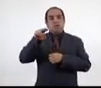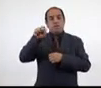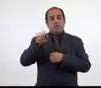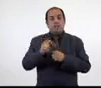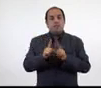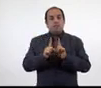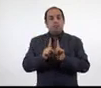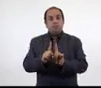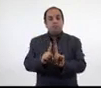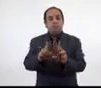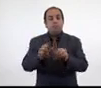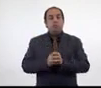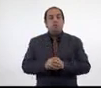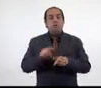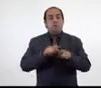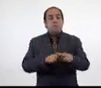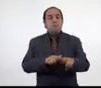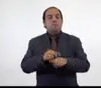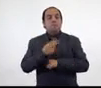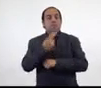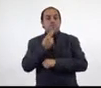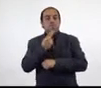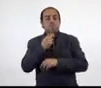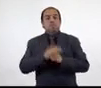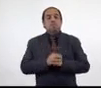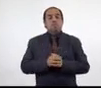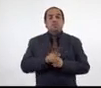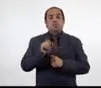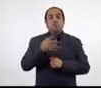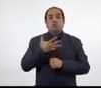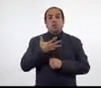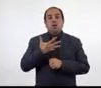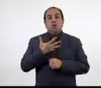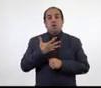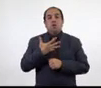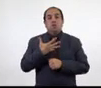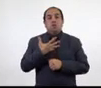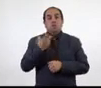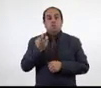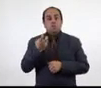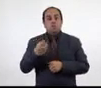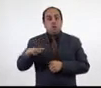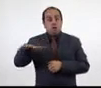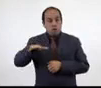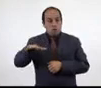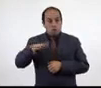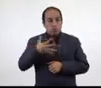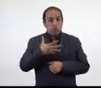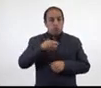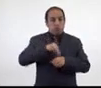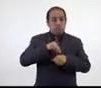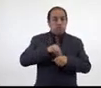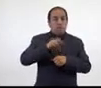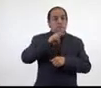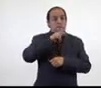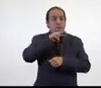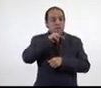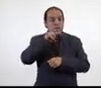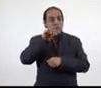A partir de todas estas maniobras, vamos a posicionar los trenes en Mixcoac. Vamos a tener un